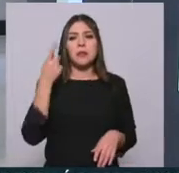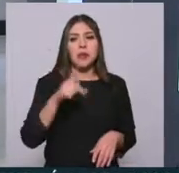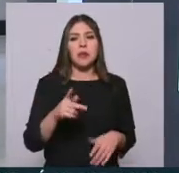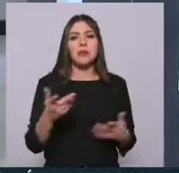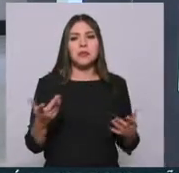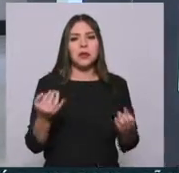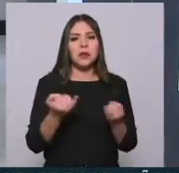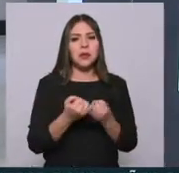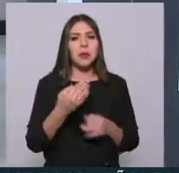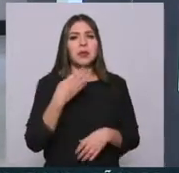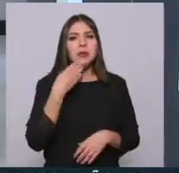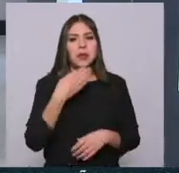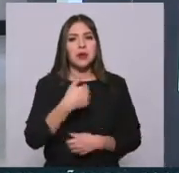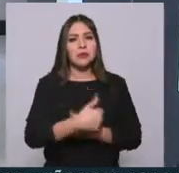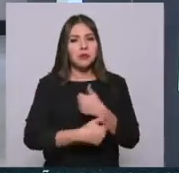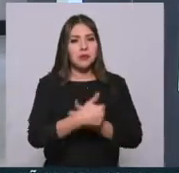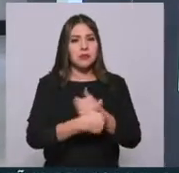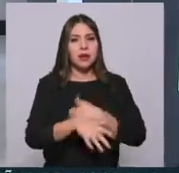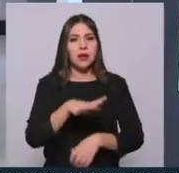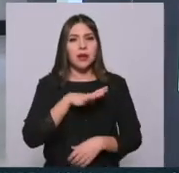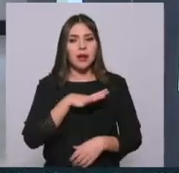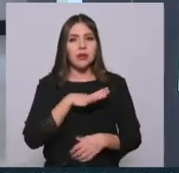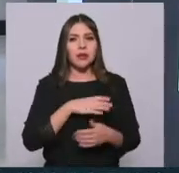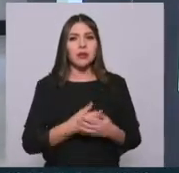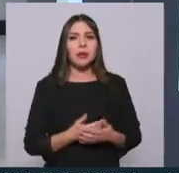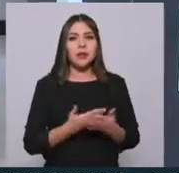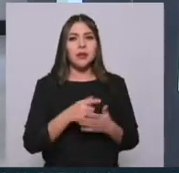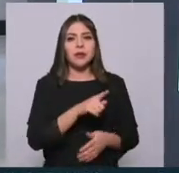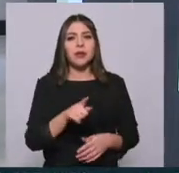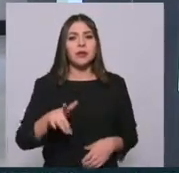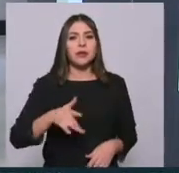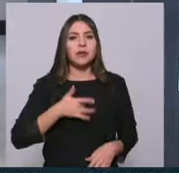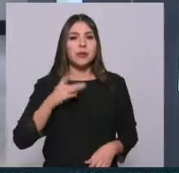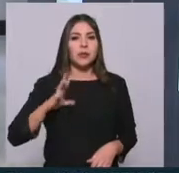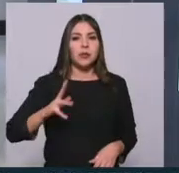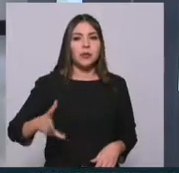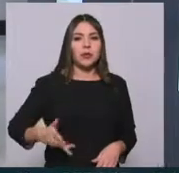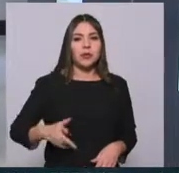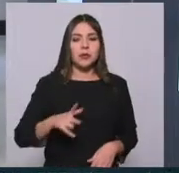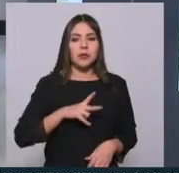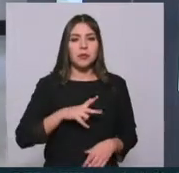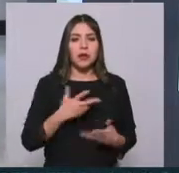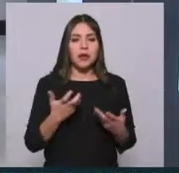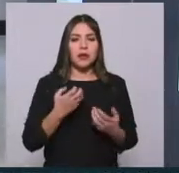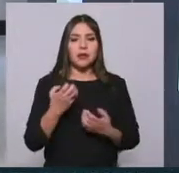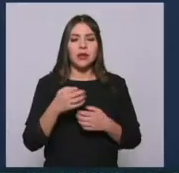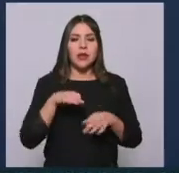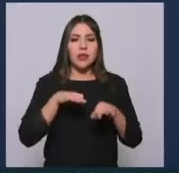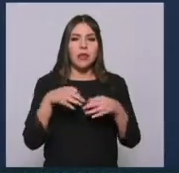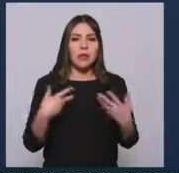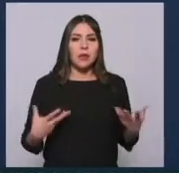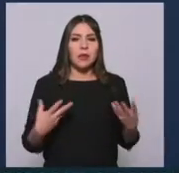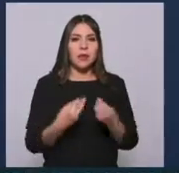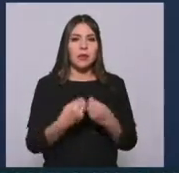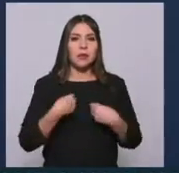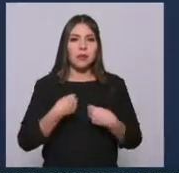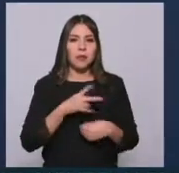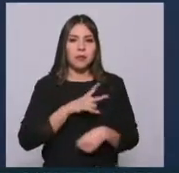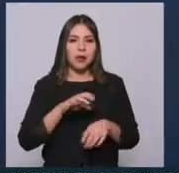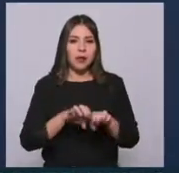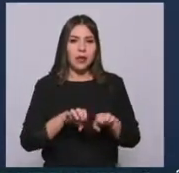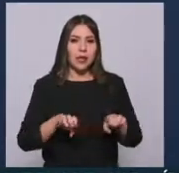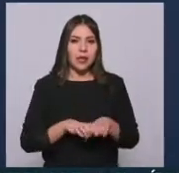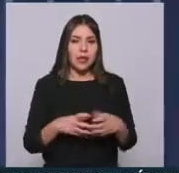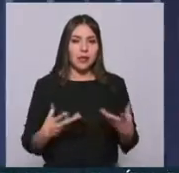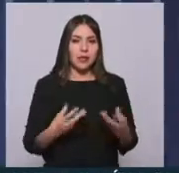tenido buenas carreras. Están ellos muy orgullosos del trabajo que estoy haciendo junto con el equipo y junto con mis